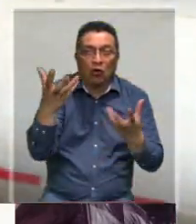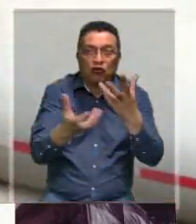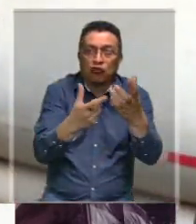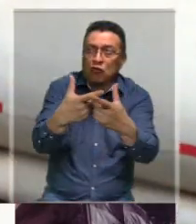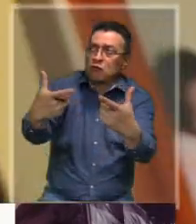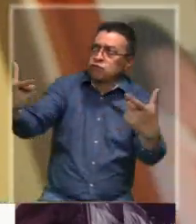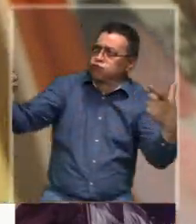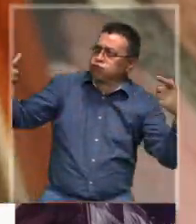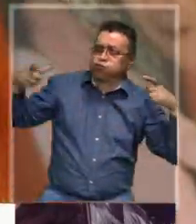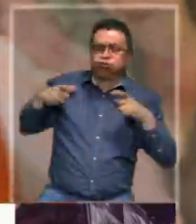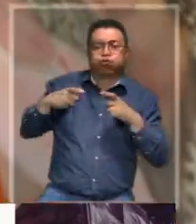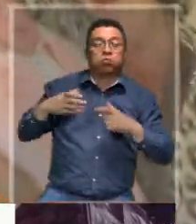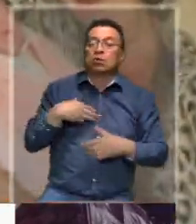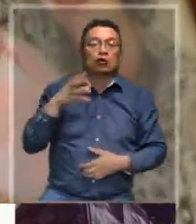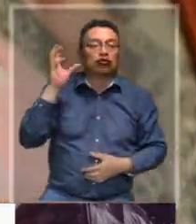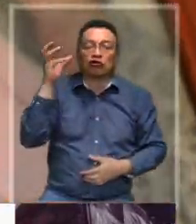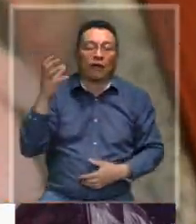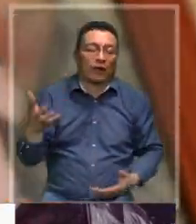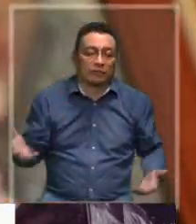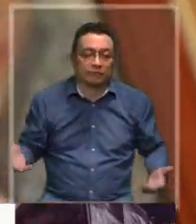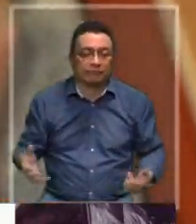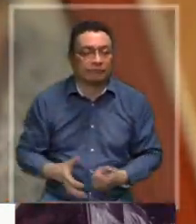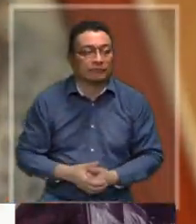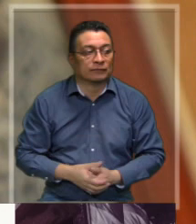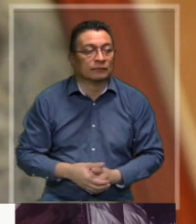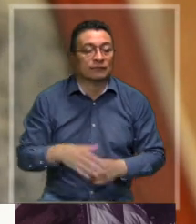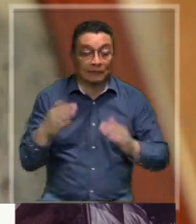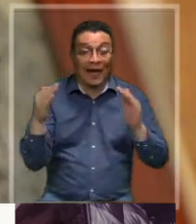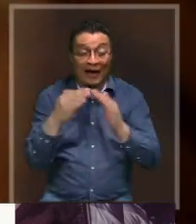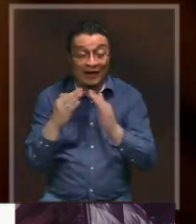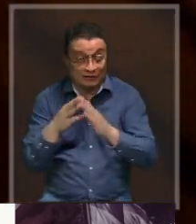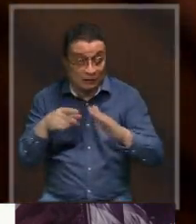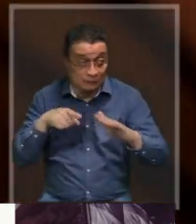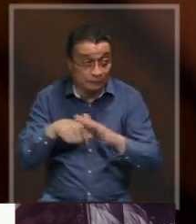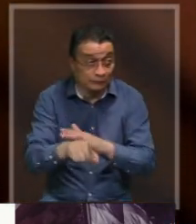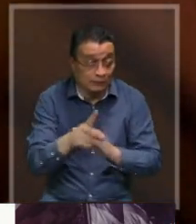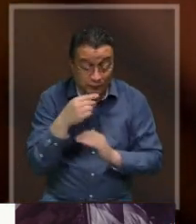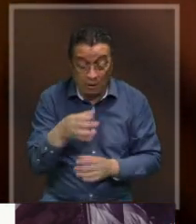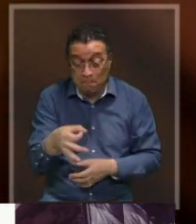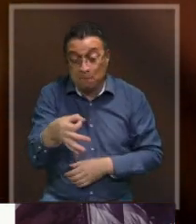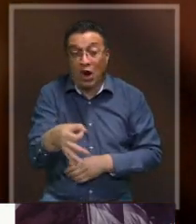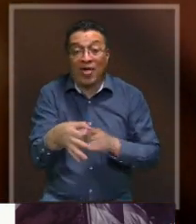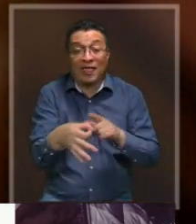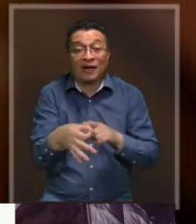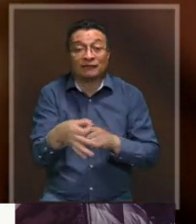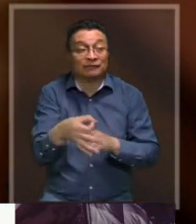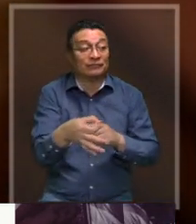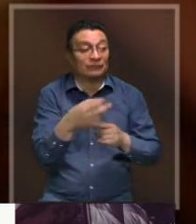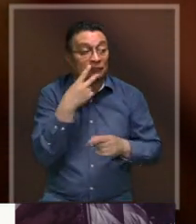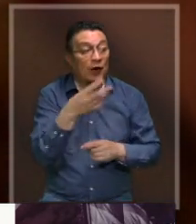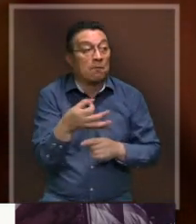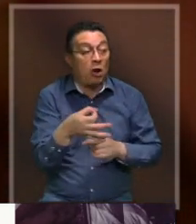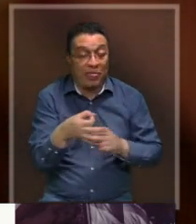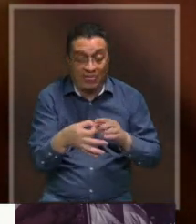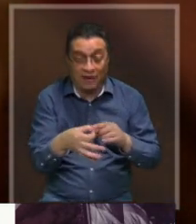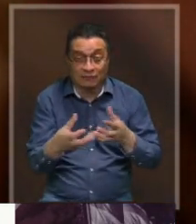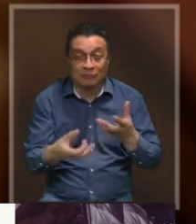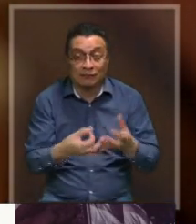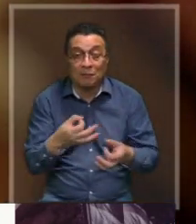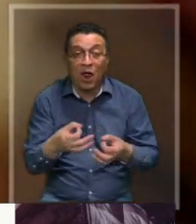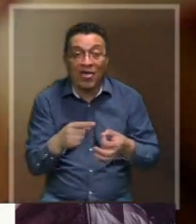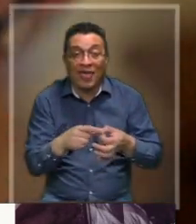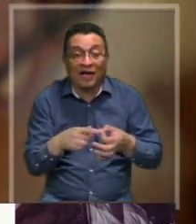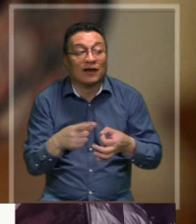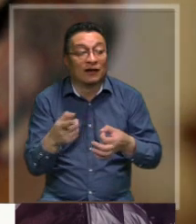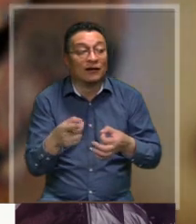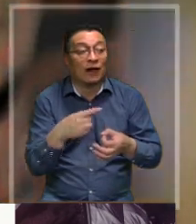encima. A la entrada de su casa, Mónica nos muestra estas monedas. ¿Son monedas? Monedas. ¿Y